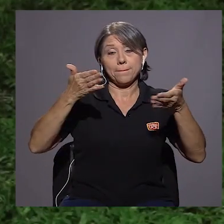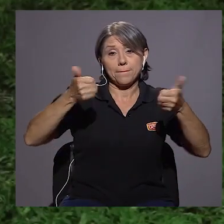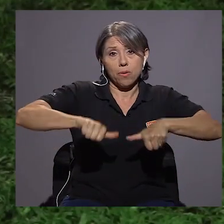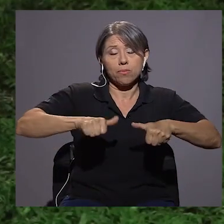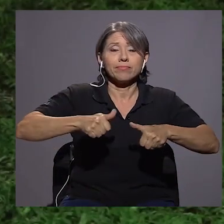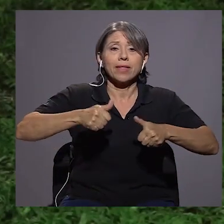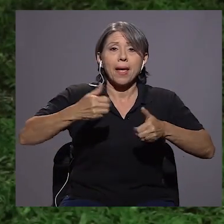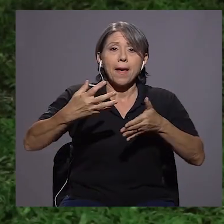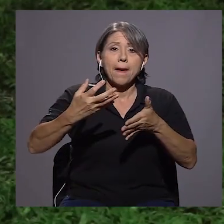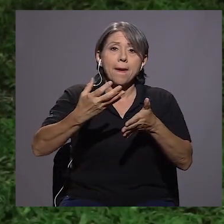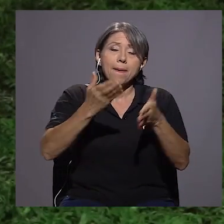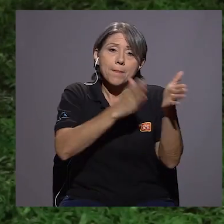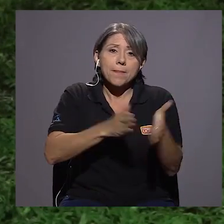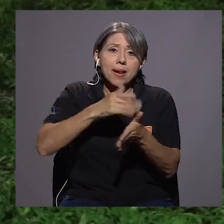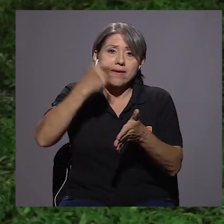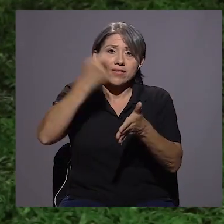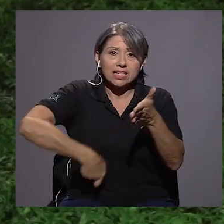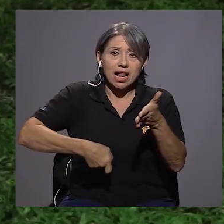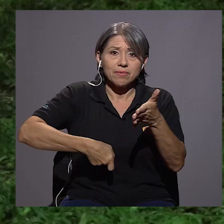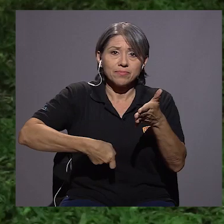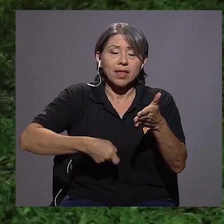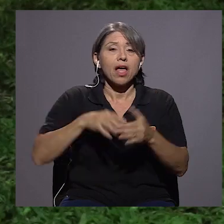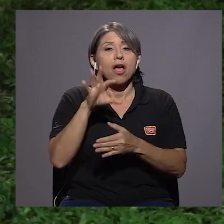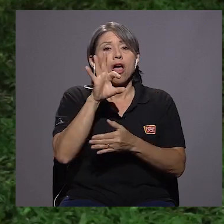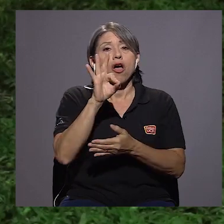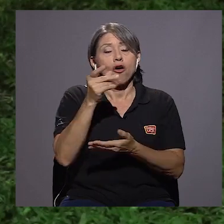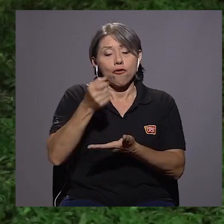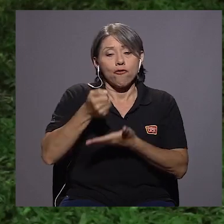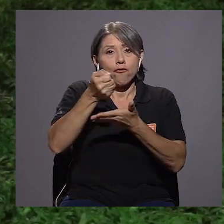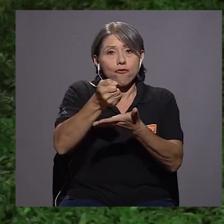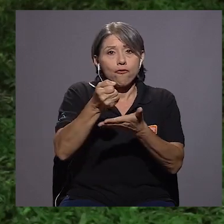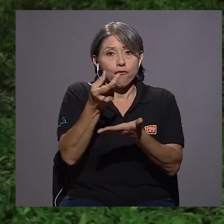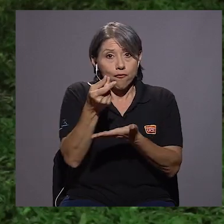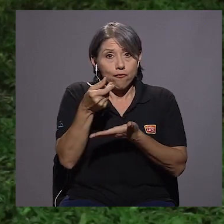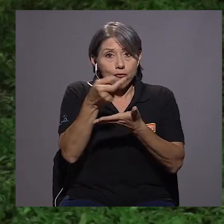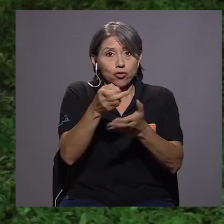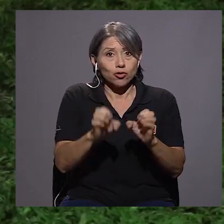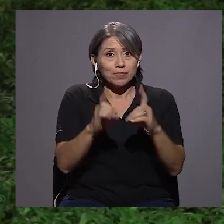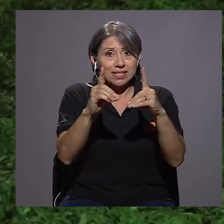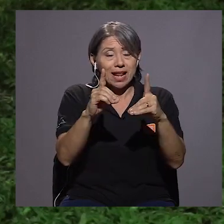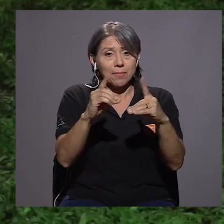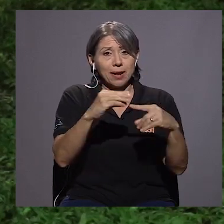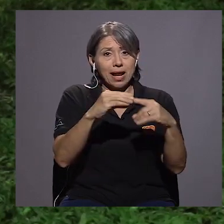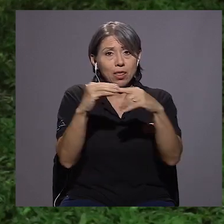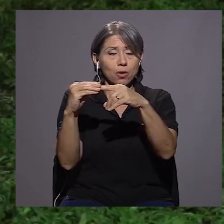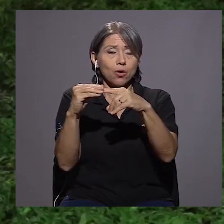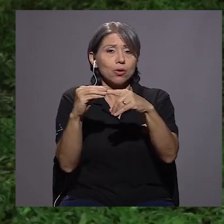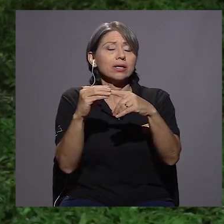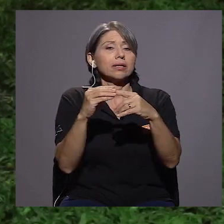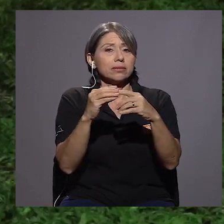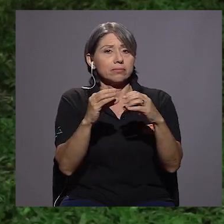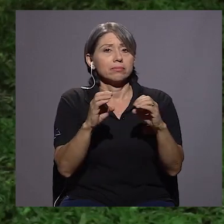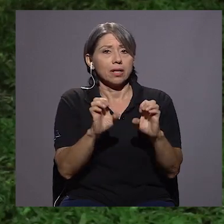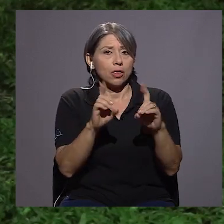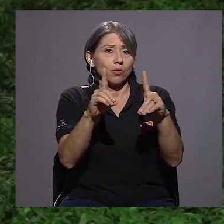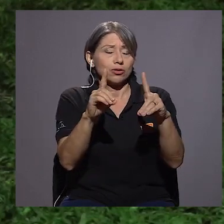ahora, bueno, de inmediato se hace un recorte de 10.000 millones de colones al FES, al Fondo Especial para la Educación Superior,